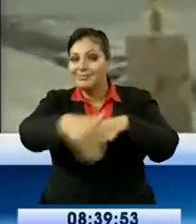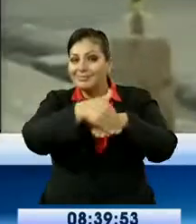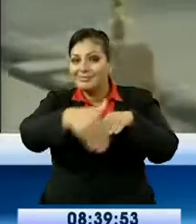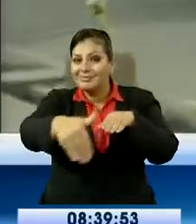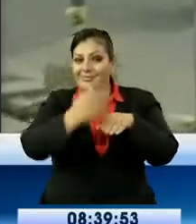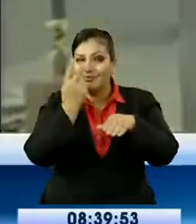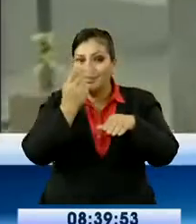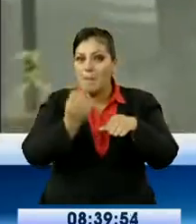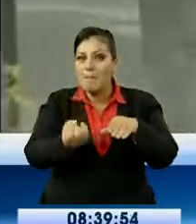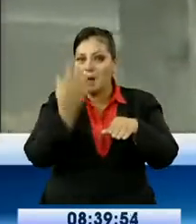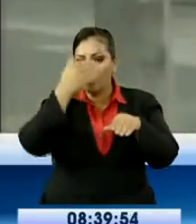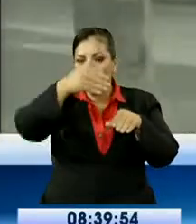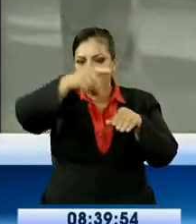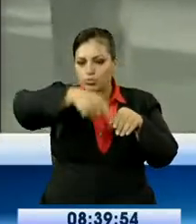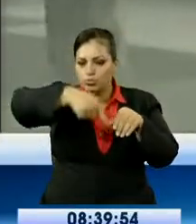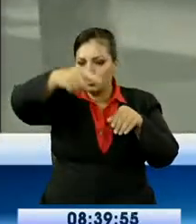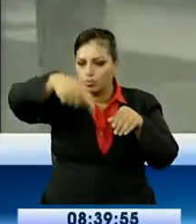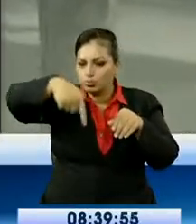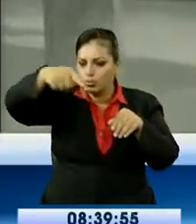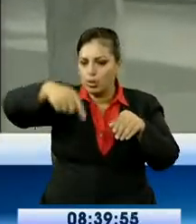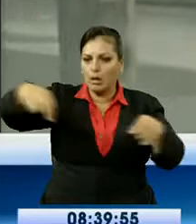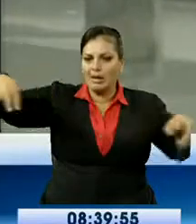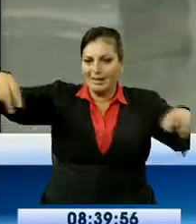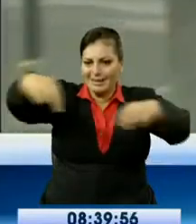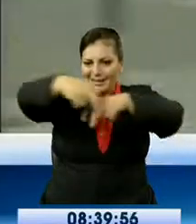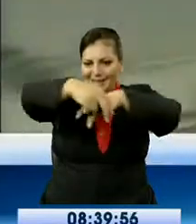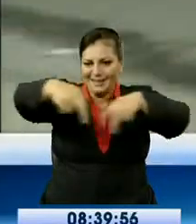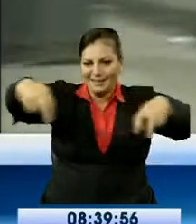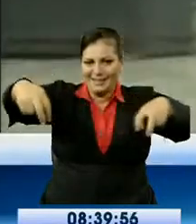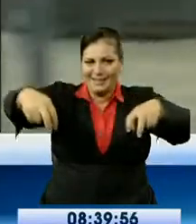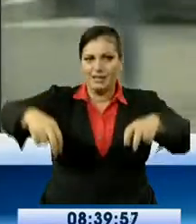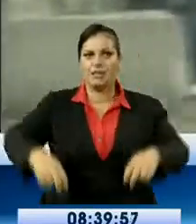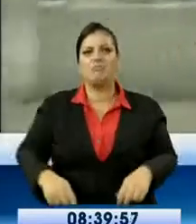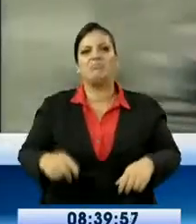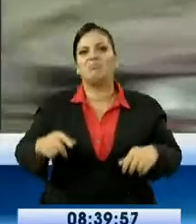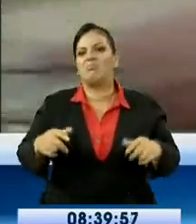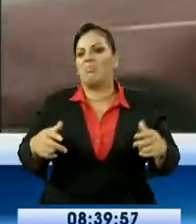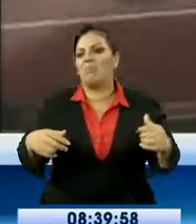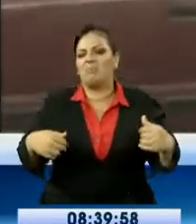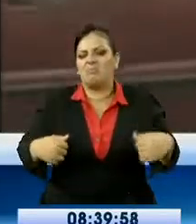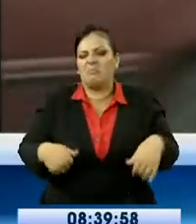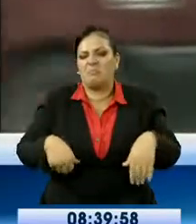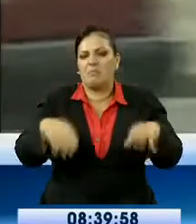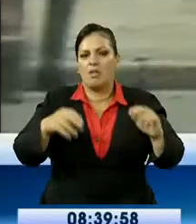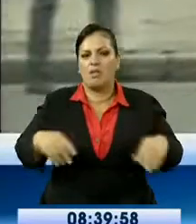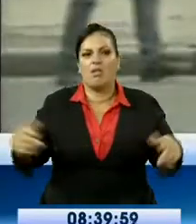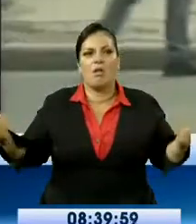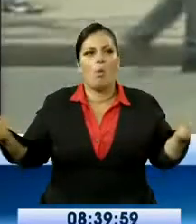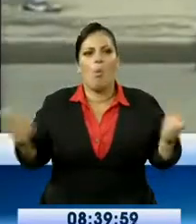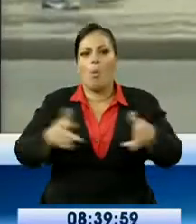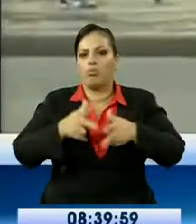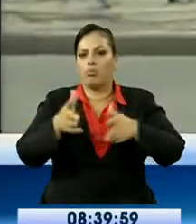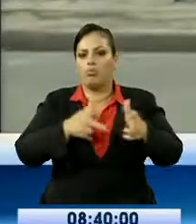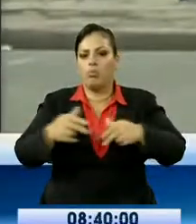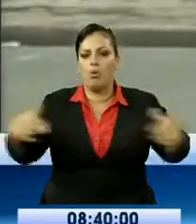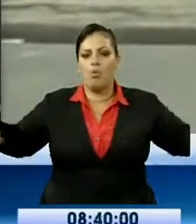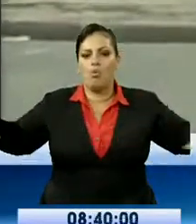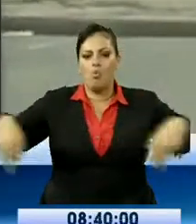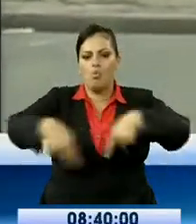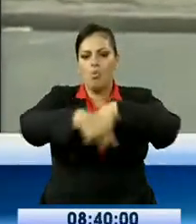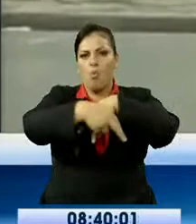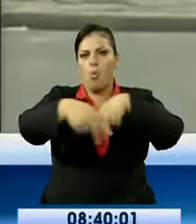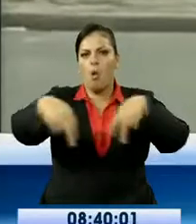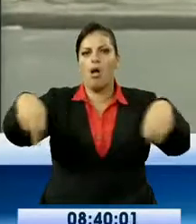parte, sin embargo, los peatones andan a pie, pero los buses andan con esos mastodontes a toda